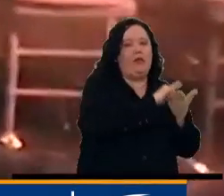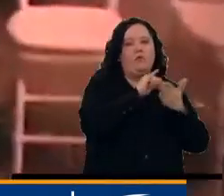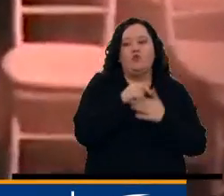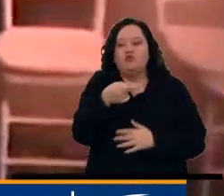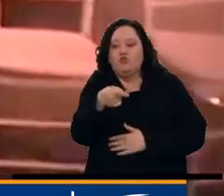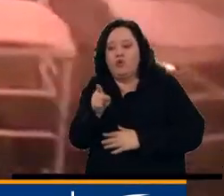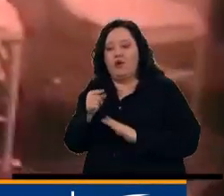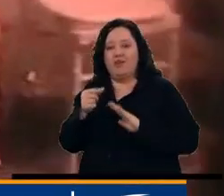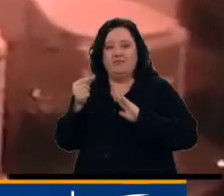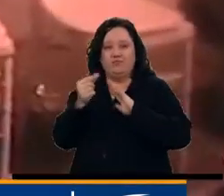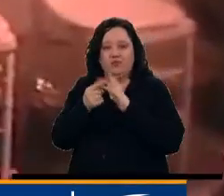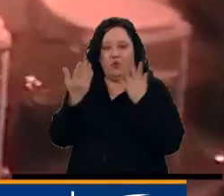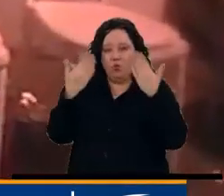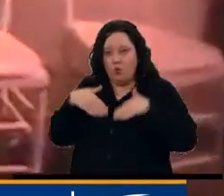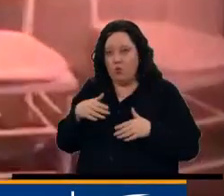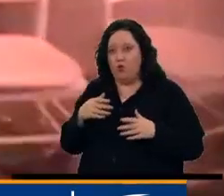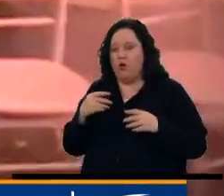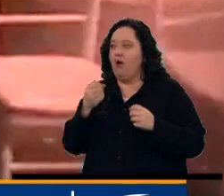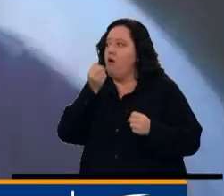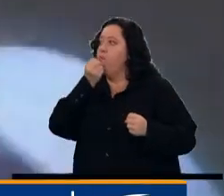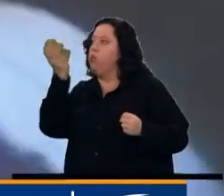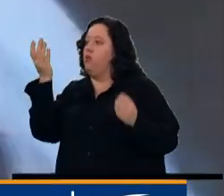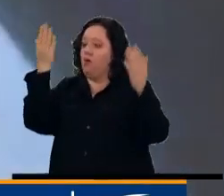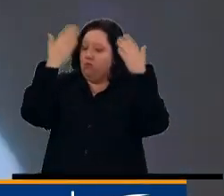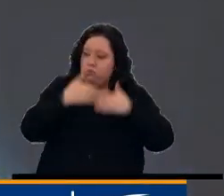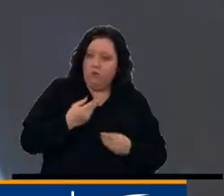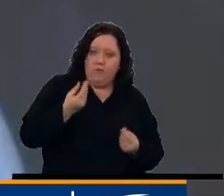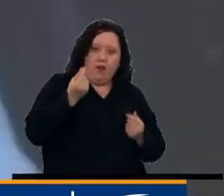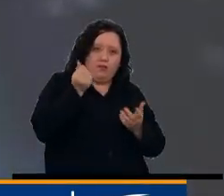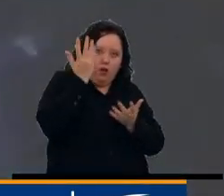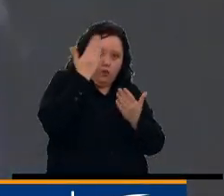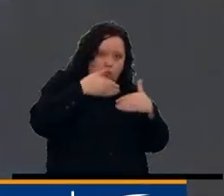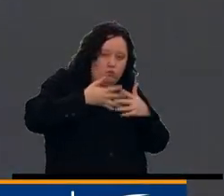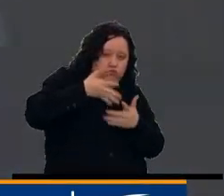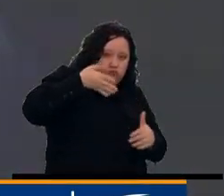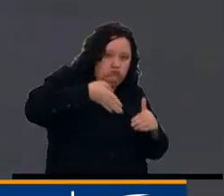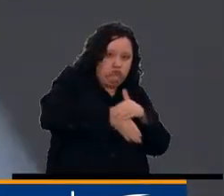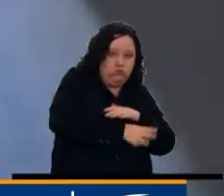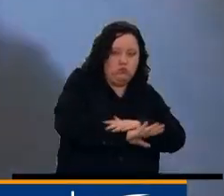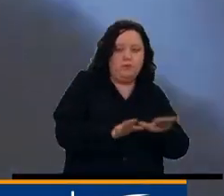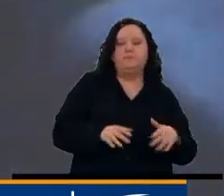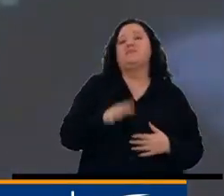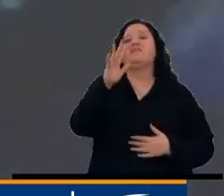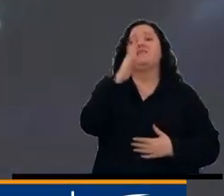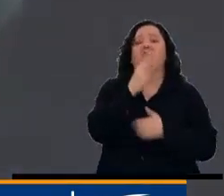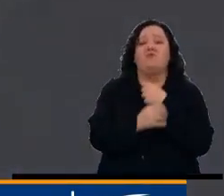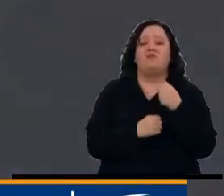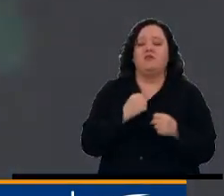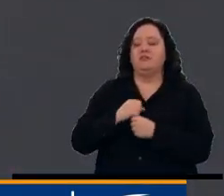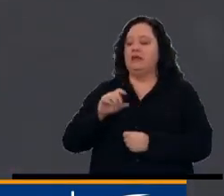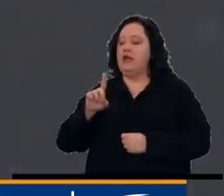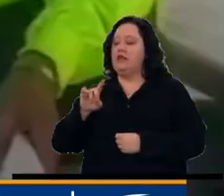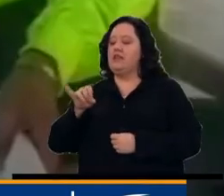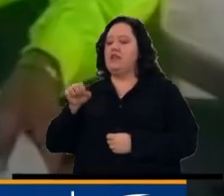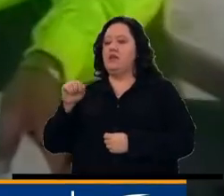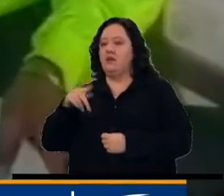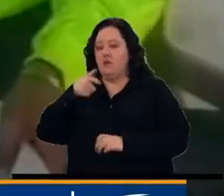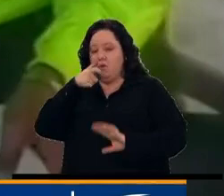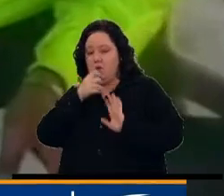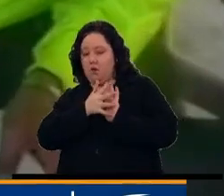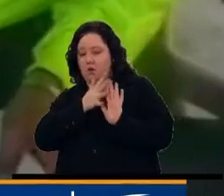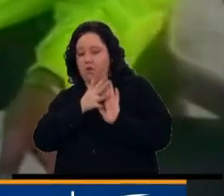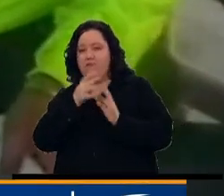y esconder su fortuna, según los investigadores. Cristo me lo lave con su sangre. Durante 5 años, la DIJÍN le hizo seguimiento a la